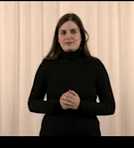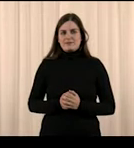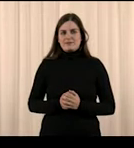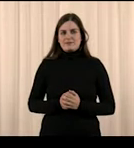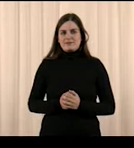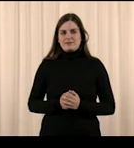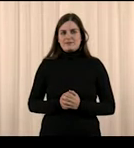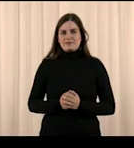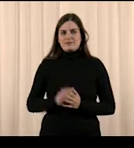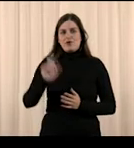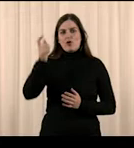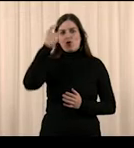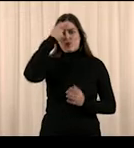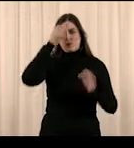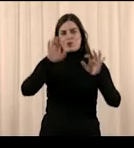La sencillez.